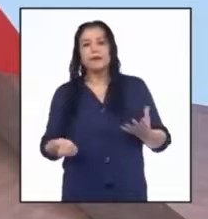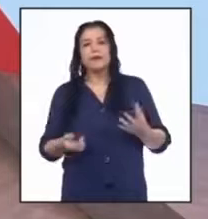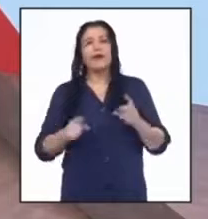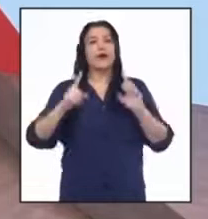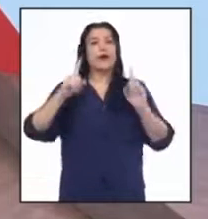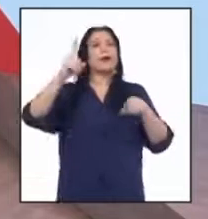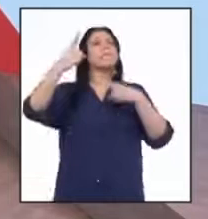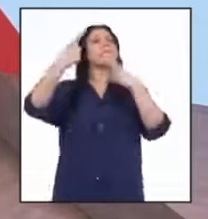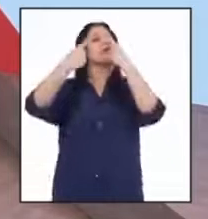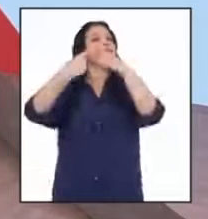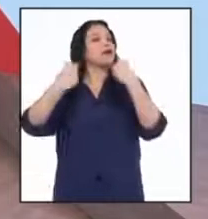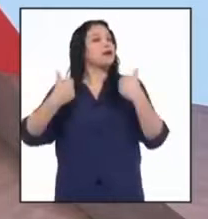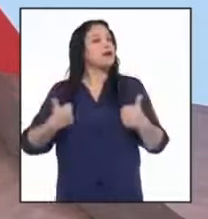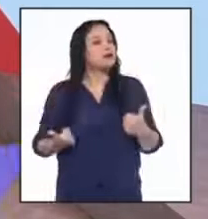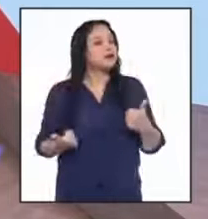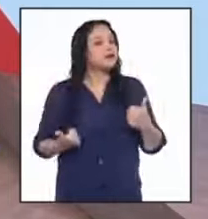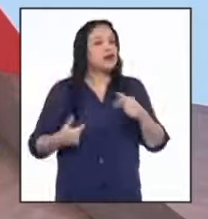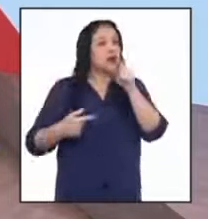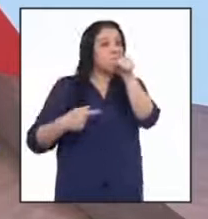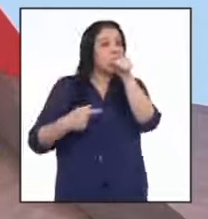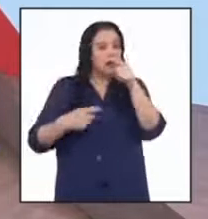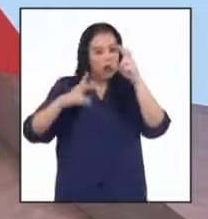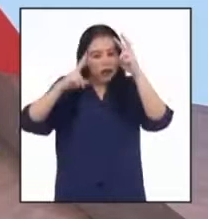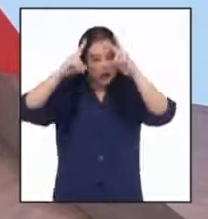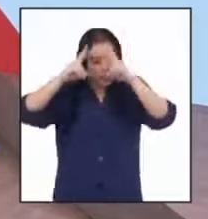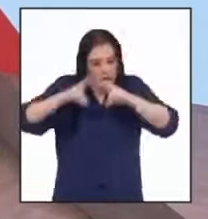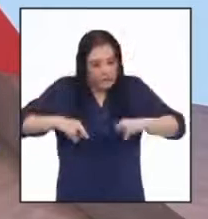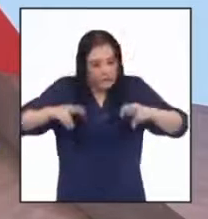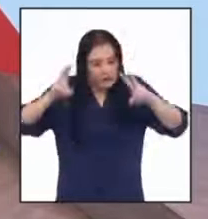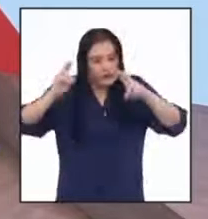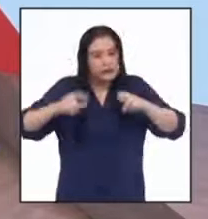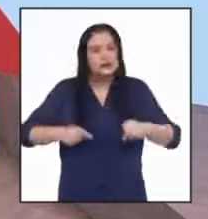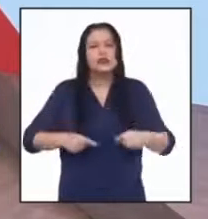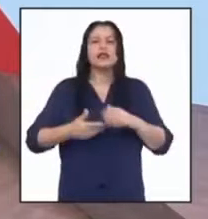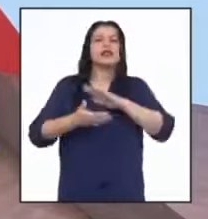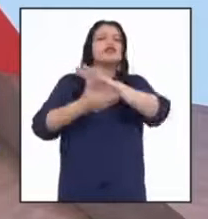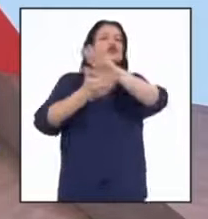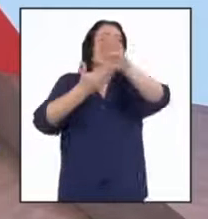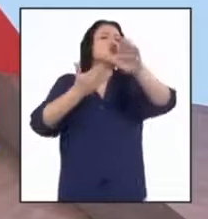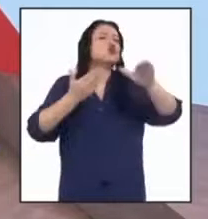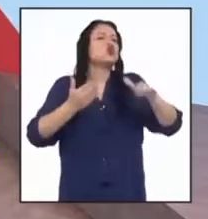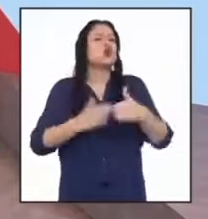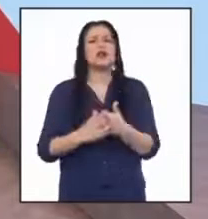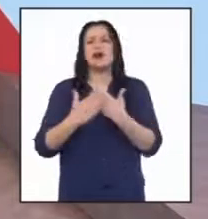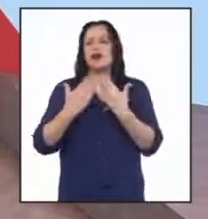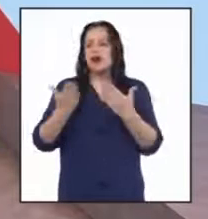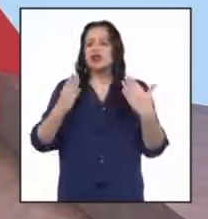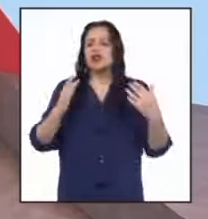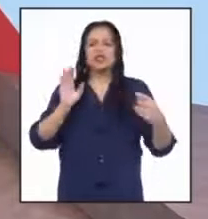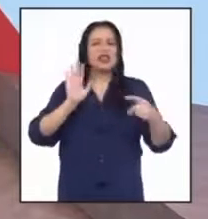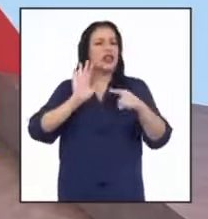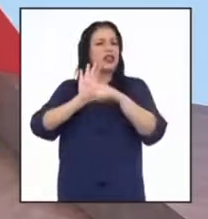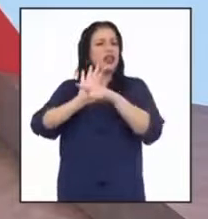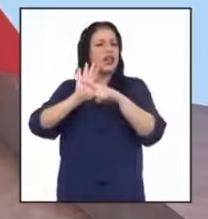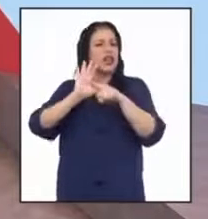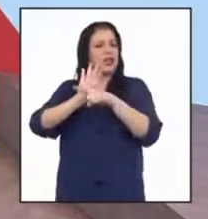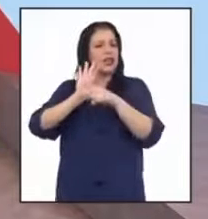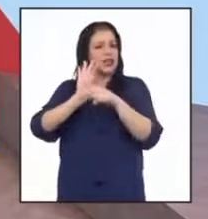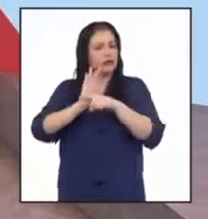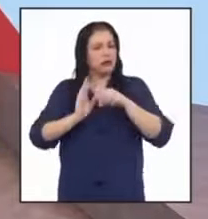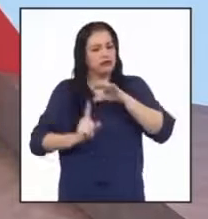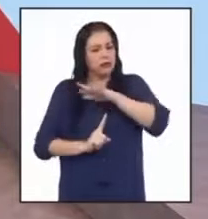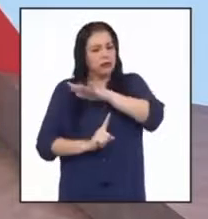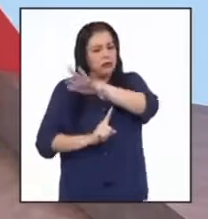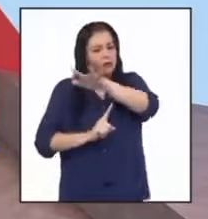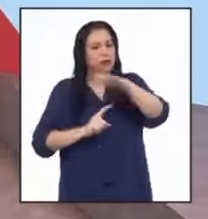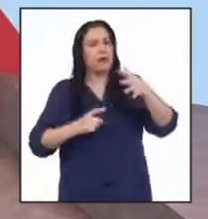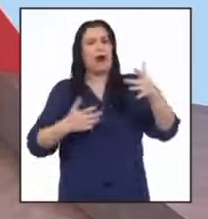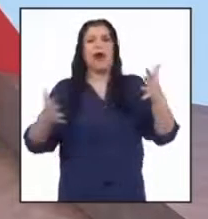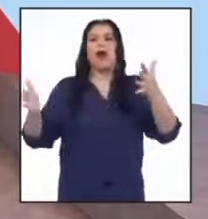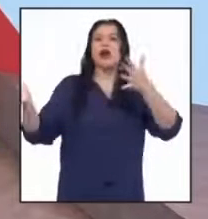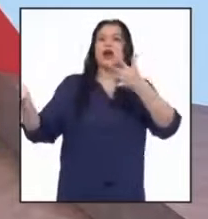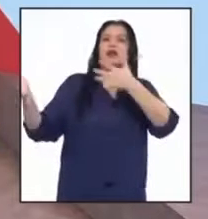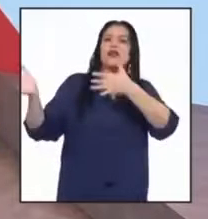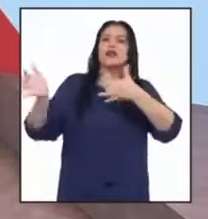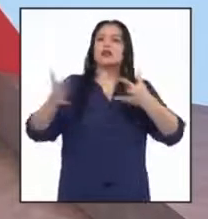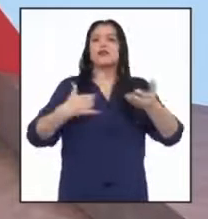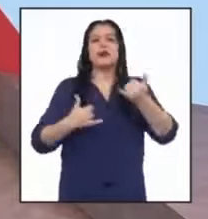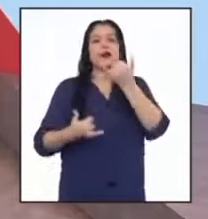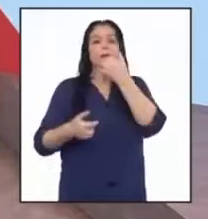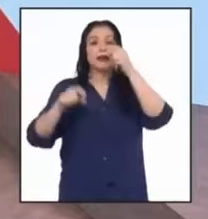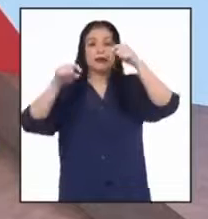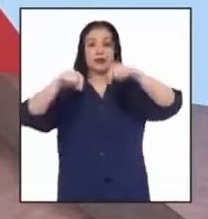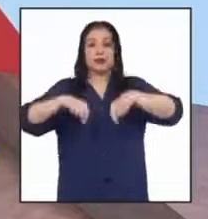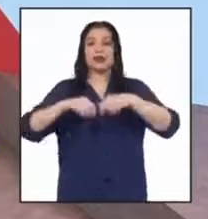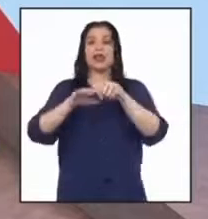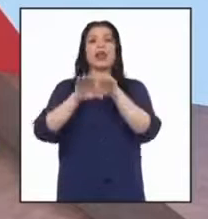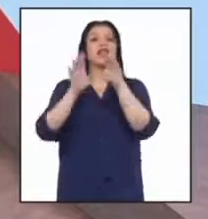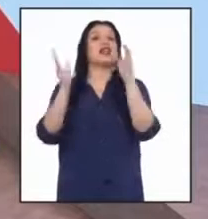El primero es que investiguen sobre todos los acontecimientos negativos a nivel ecológico y climático que vienen ocurriendo en la